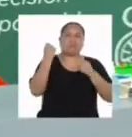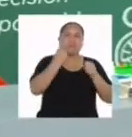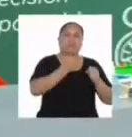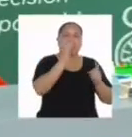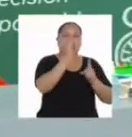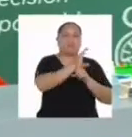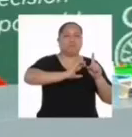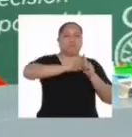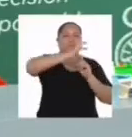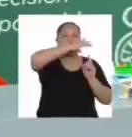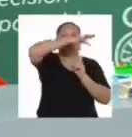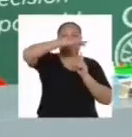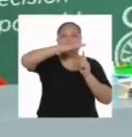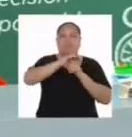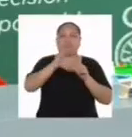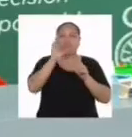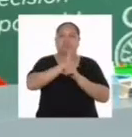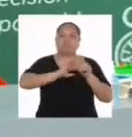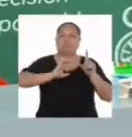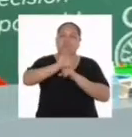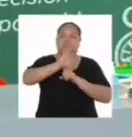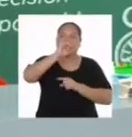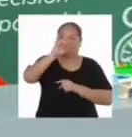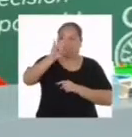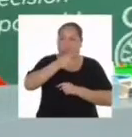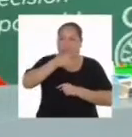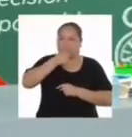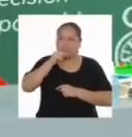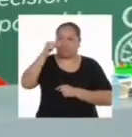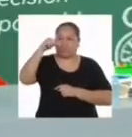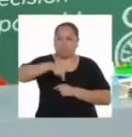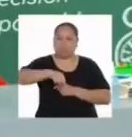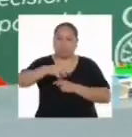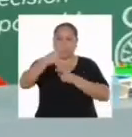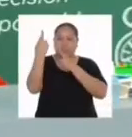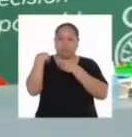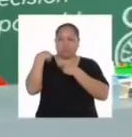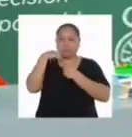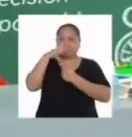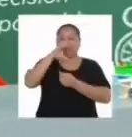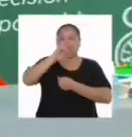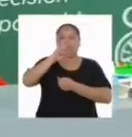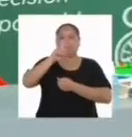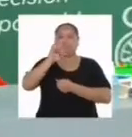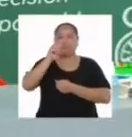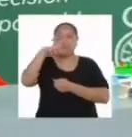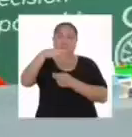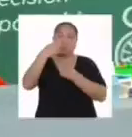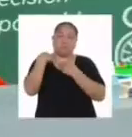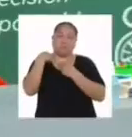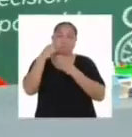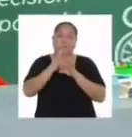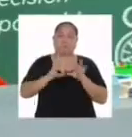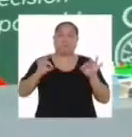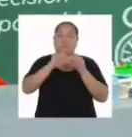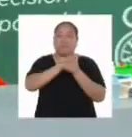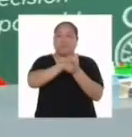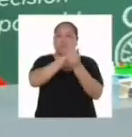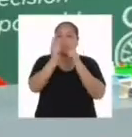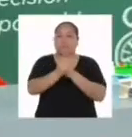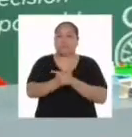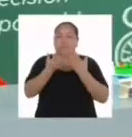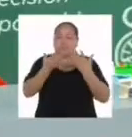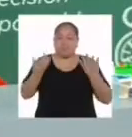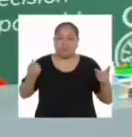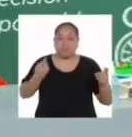fortalecer nuestra cultura ambiental y cultura del uso del agua. Desde nuestro papel de ciudadanos responsables, es importante cambiar hábitos